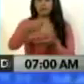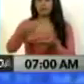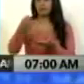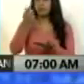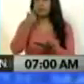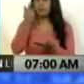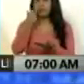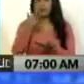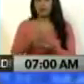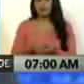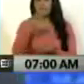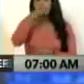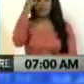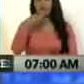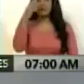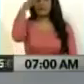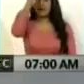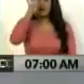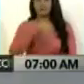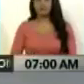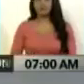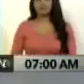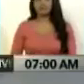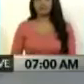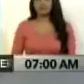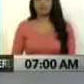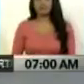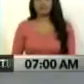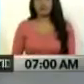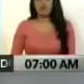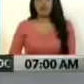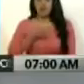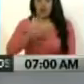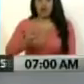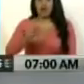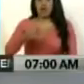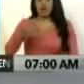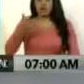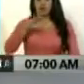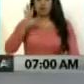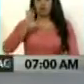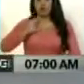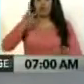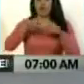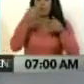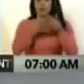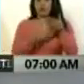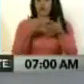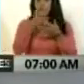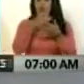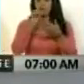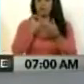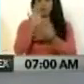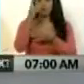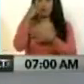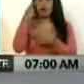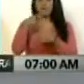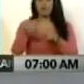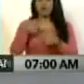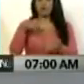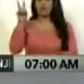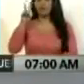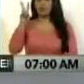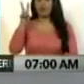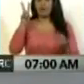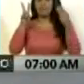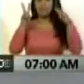nacional e internacional con Merlin Ibarri. Así es, José. Antes de revisar los medios, que lo tenemos en digital, Merlin, ajá, ¿qué decir? Y tú comentabas la previa de Venezuela contra México. Ese